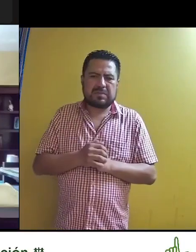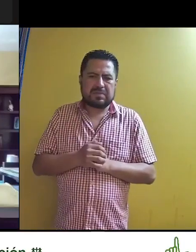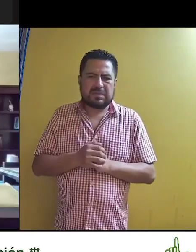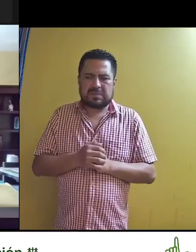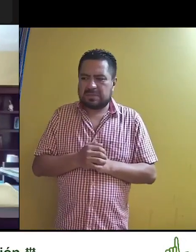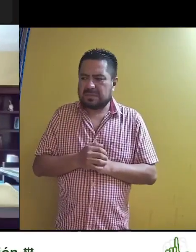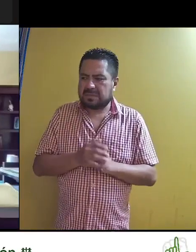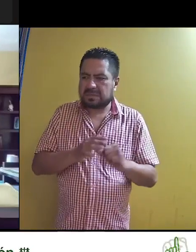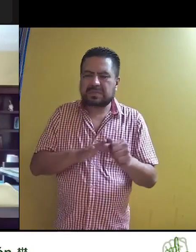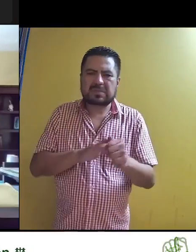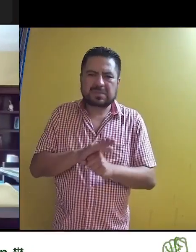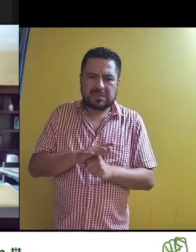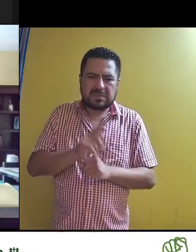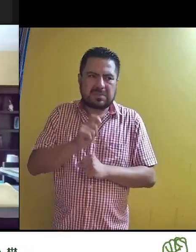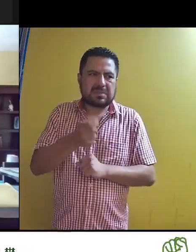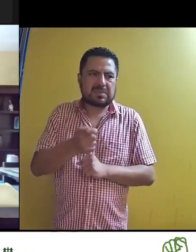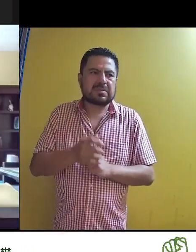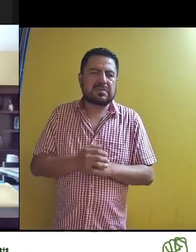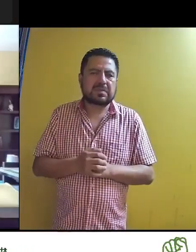hipótesis de